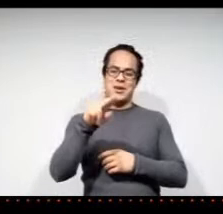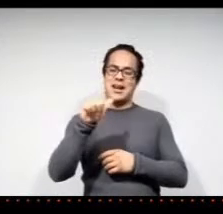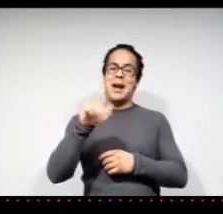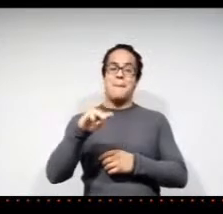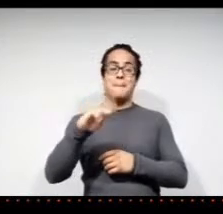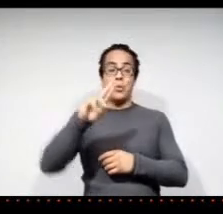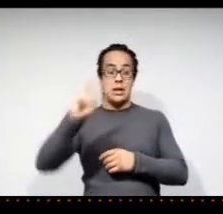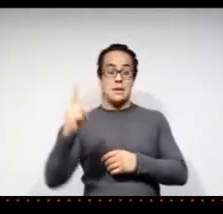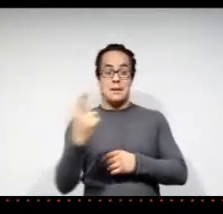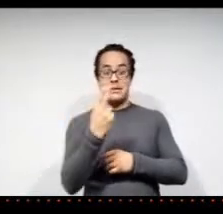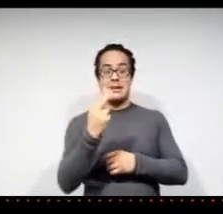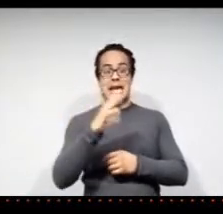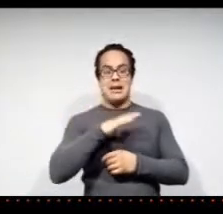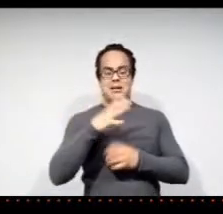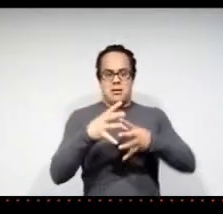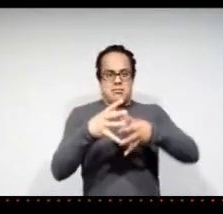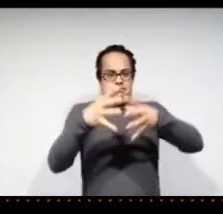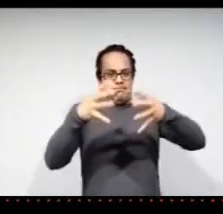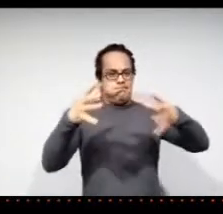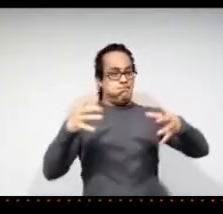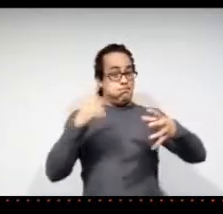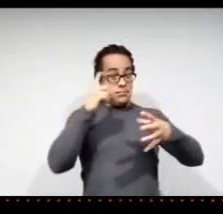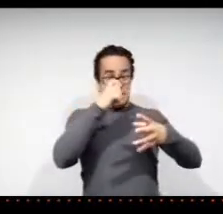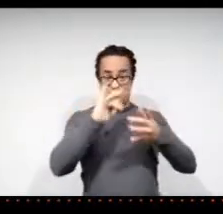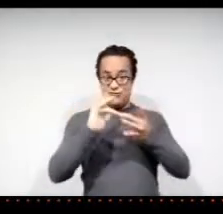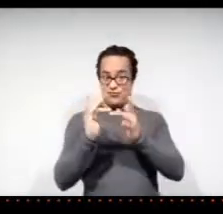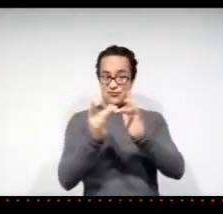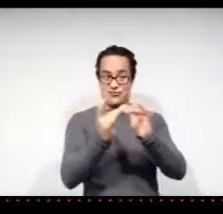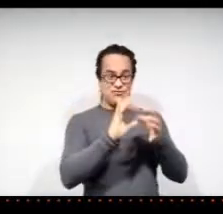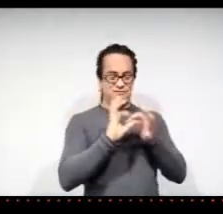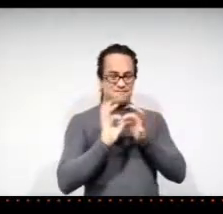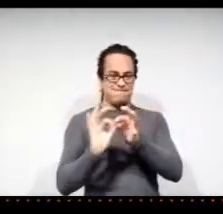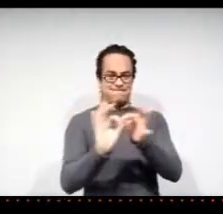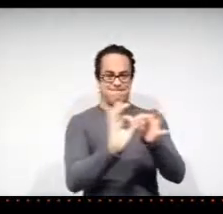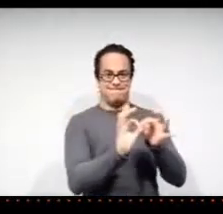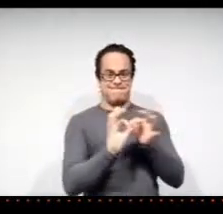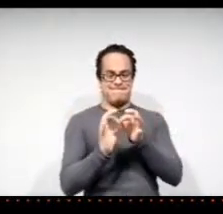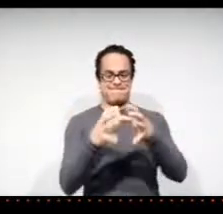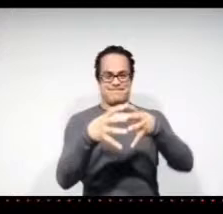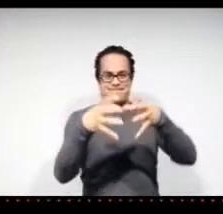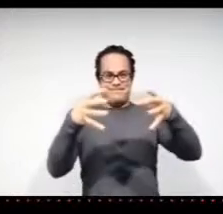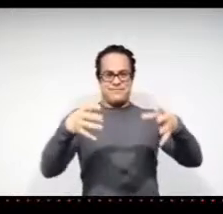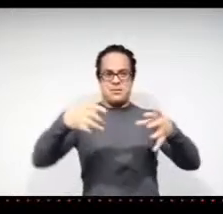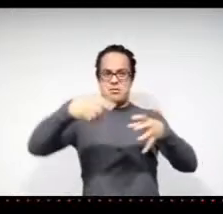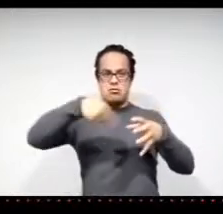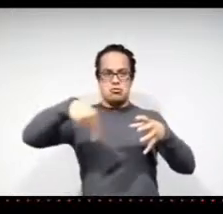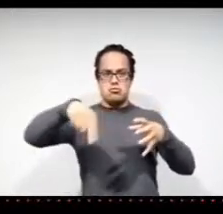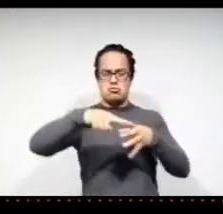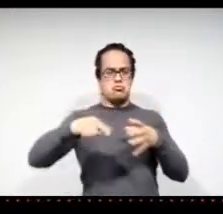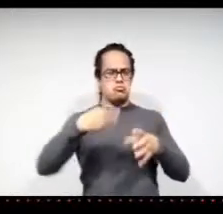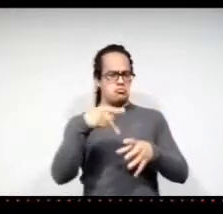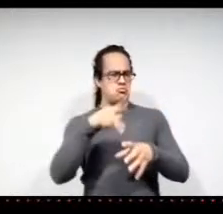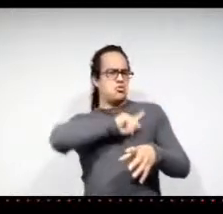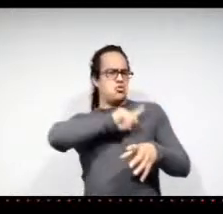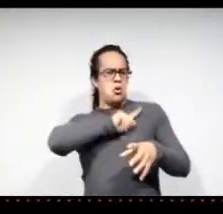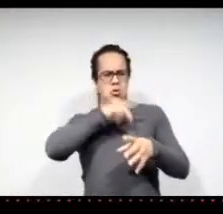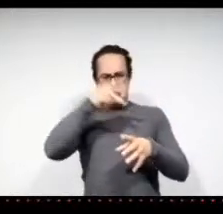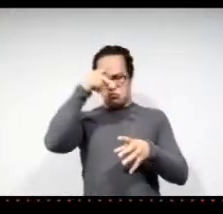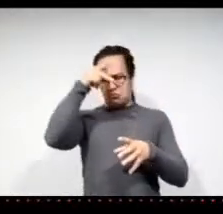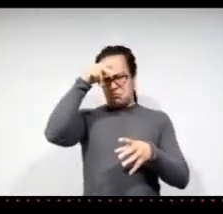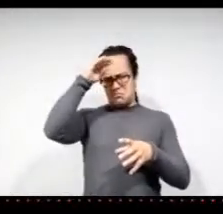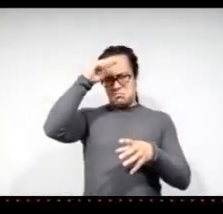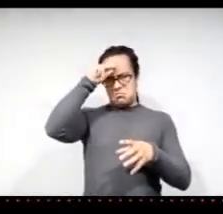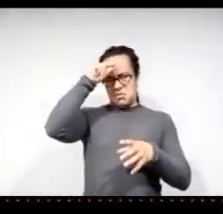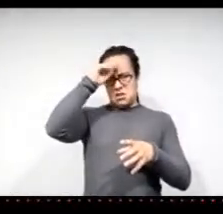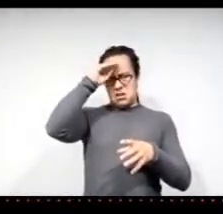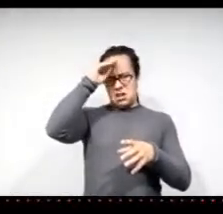un sistema adaptativo complejo que ha alcanzado tal complejidad que es capaz de pensar por sí misma. Yo lo que diría es no estamos